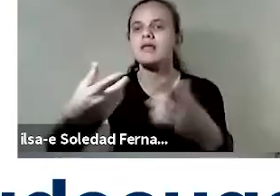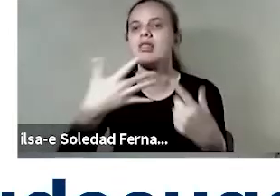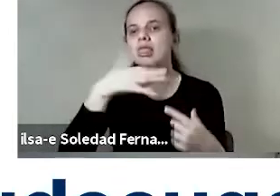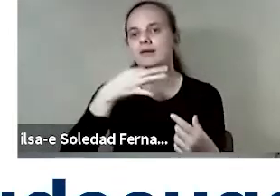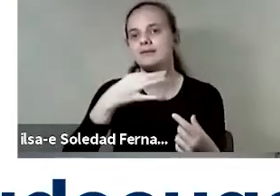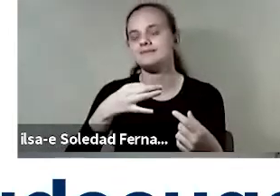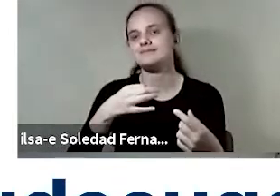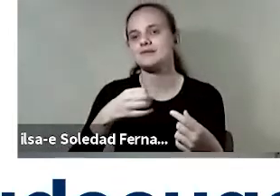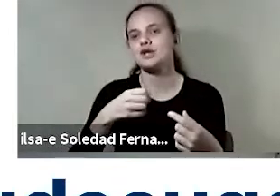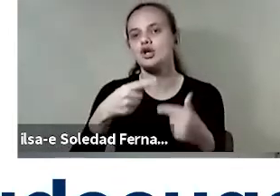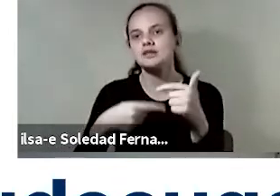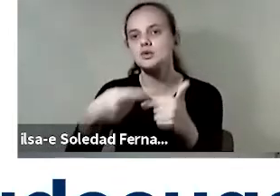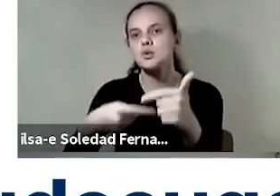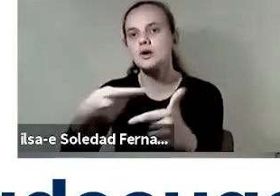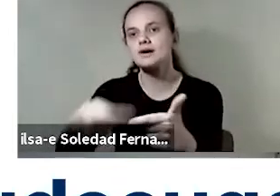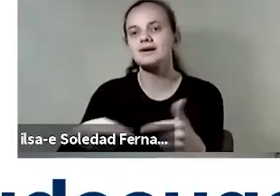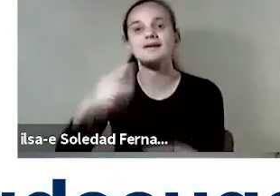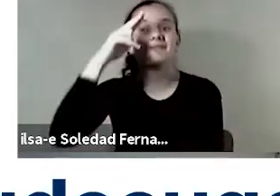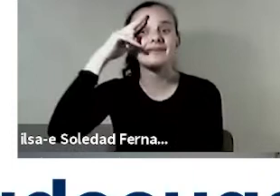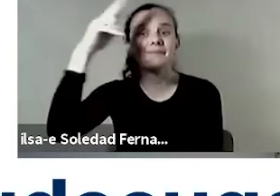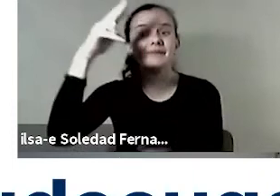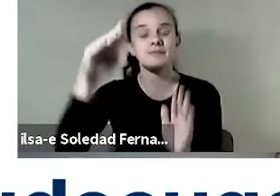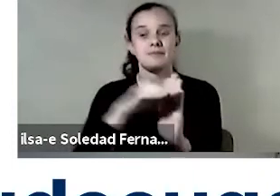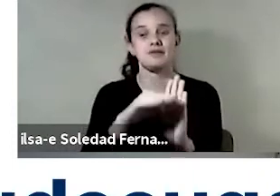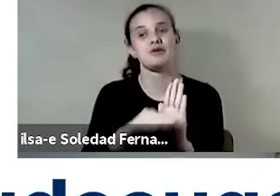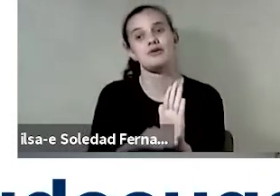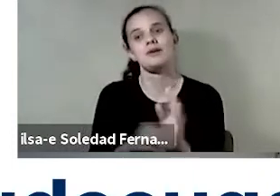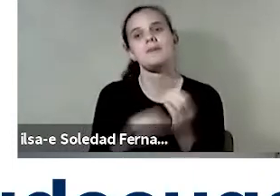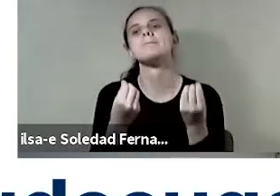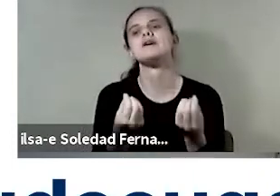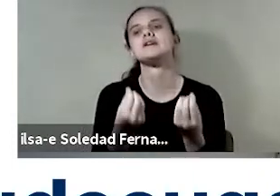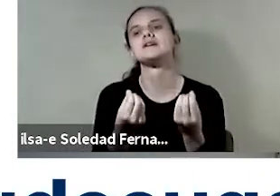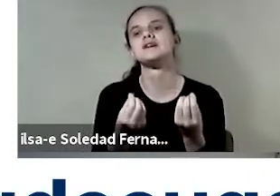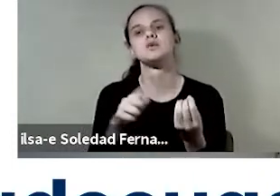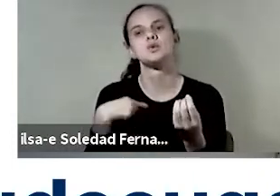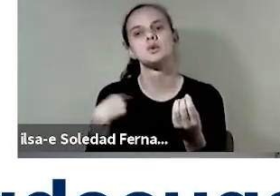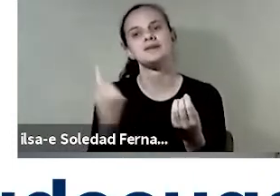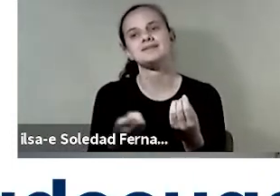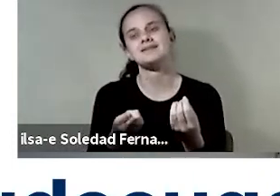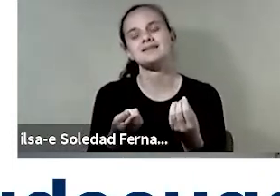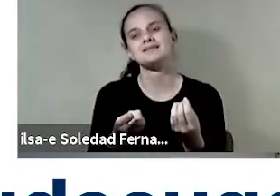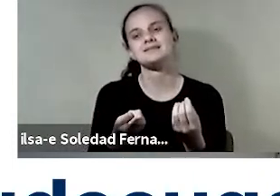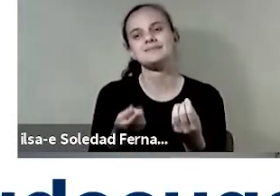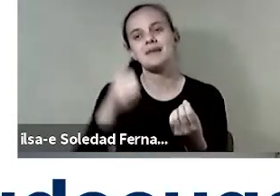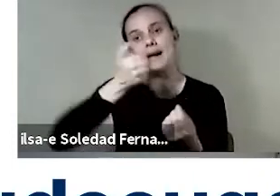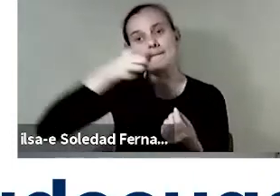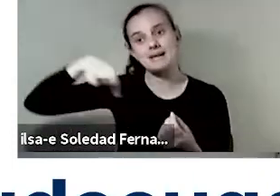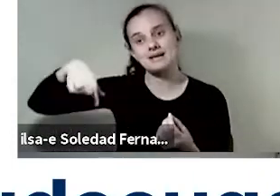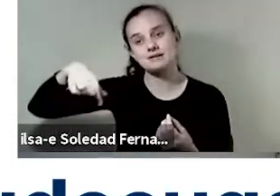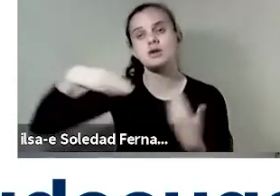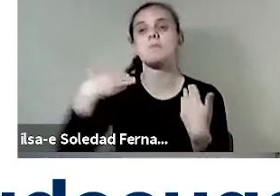pueda continuar en el tiempo y seguir siendo usado en el tiempo. Por eso también es importante tener en cuenta y respetar estos